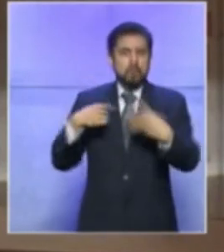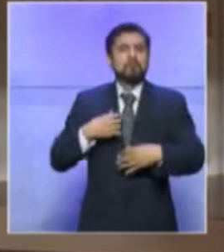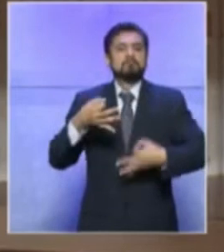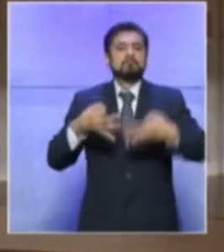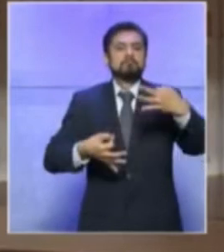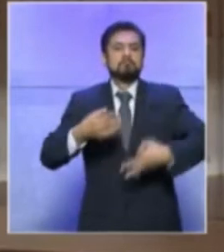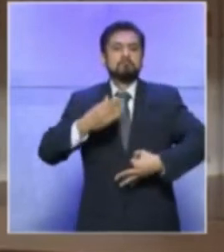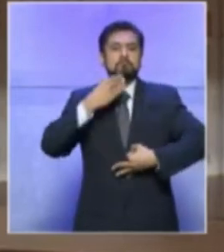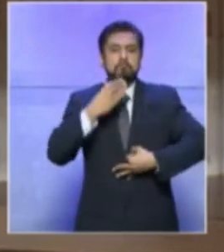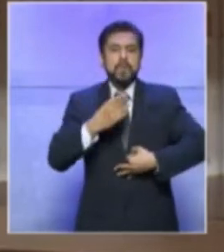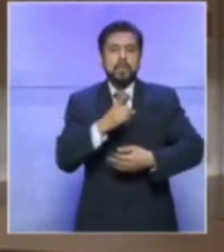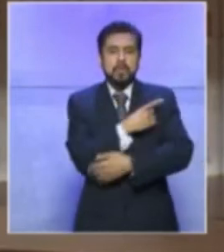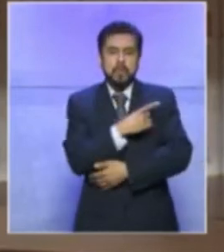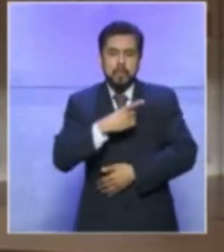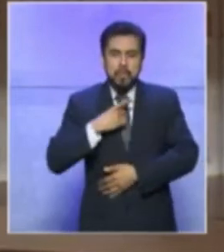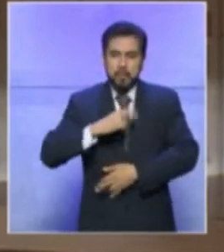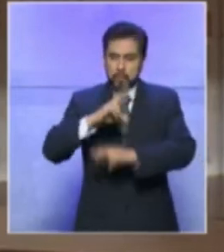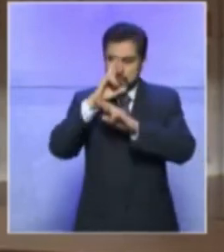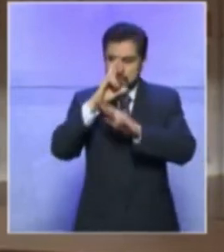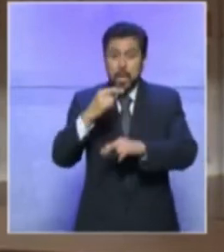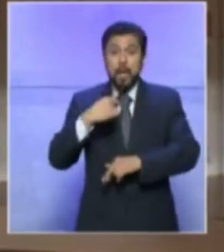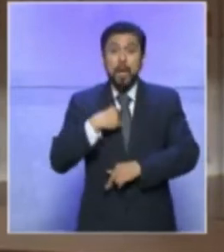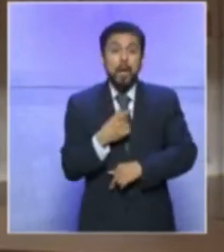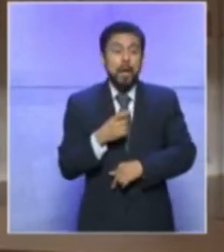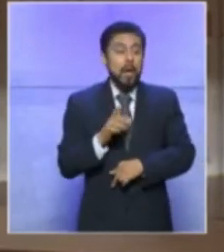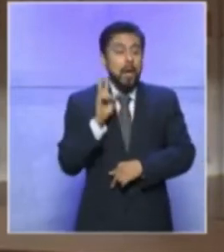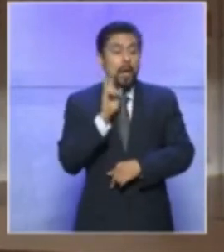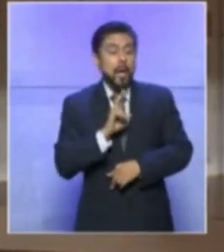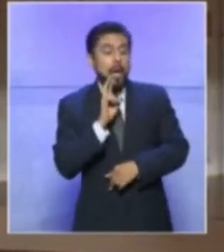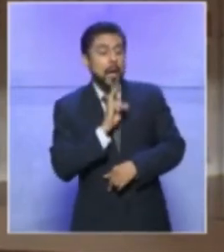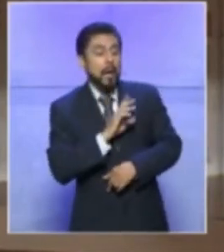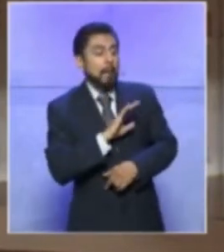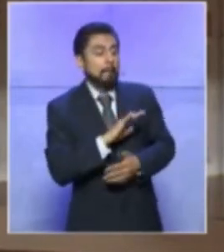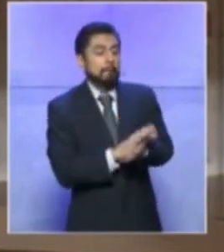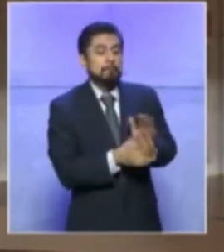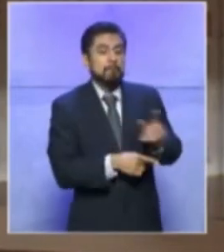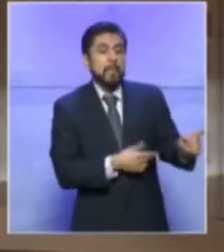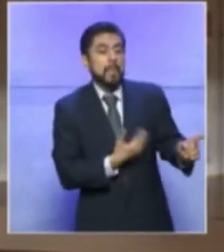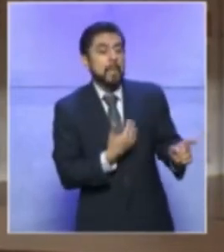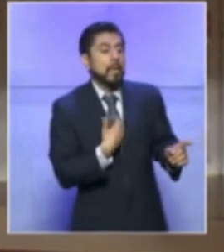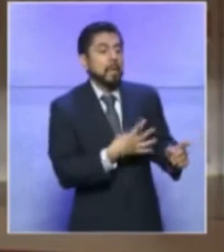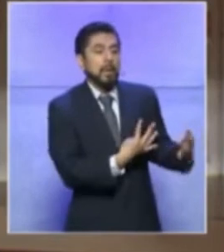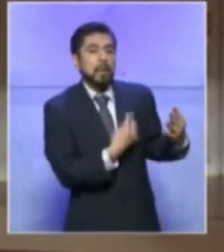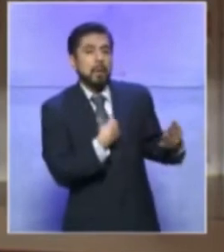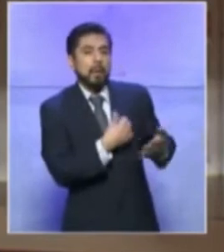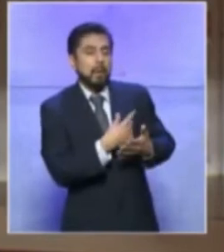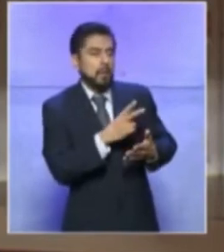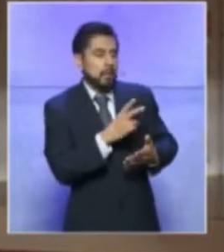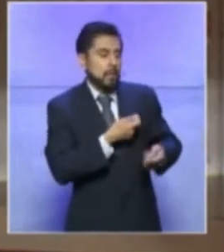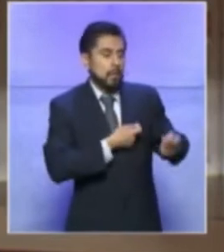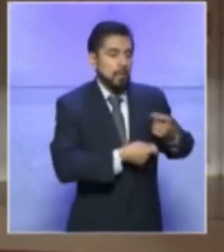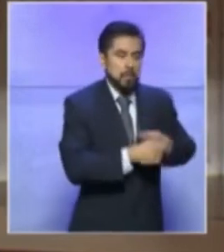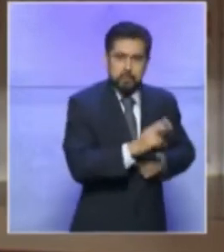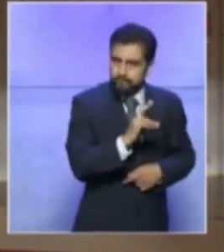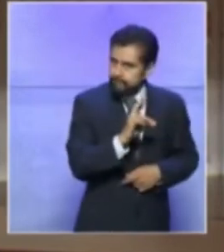democrático. Nuestro deber jamás será dar gusto o buscar el aplauso popular. Nuestra función consiste en validar que esa